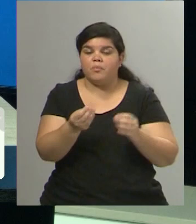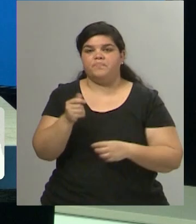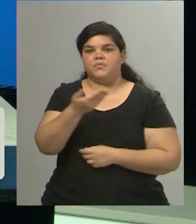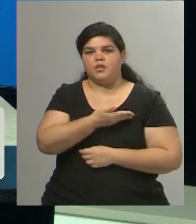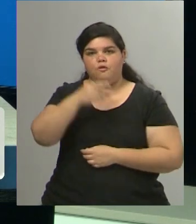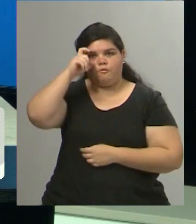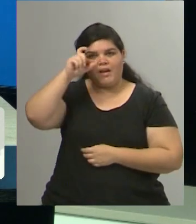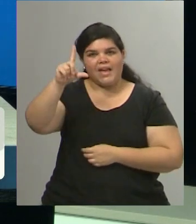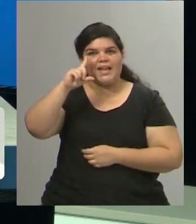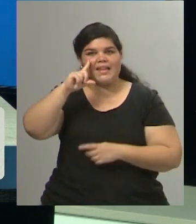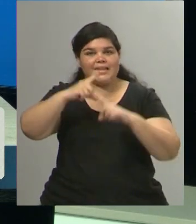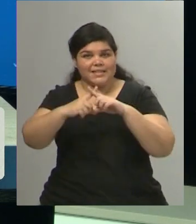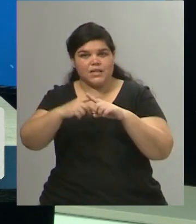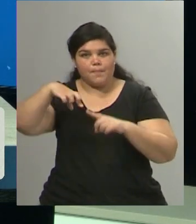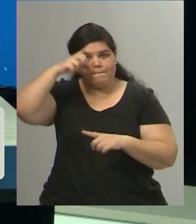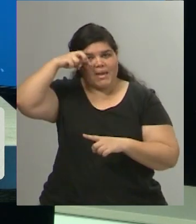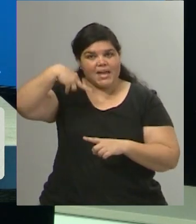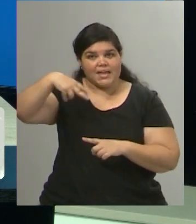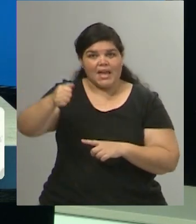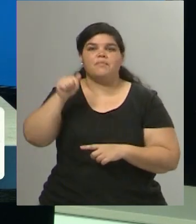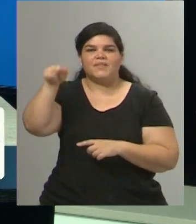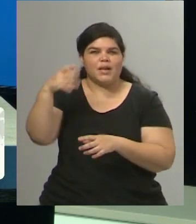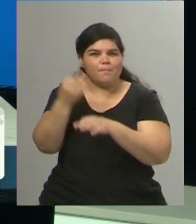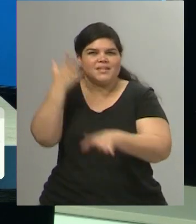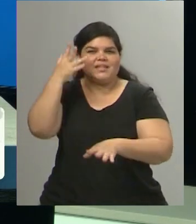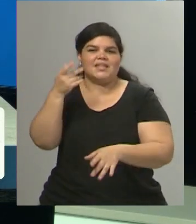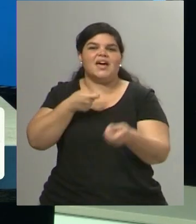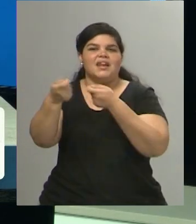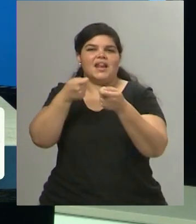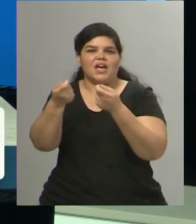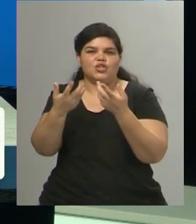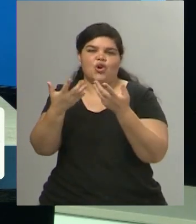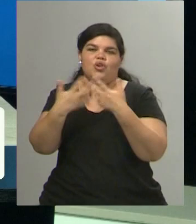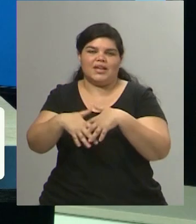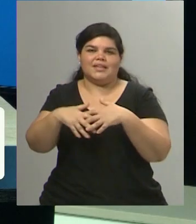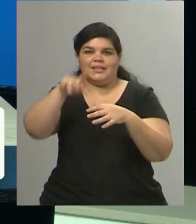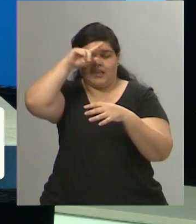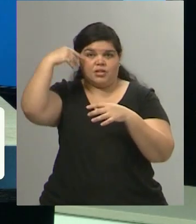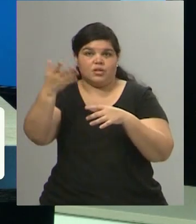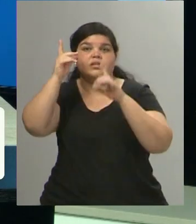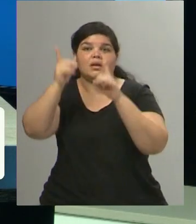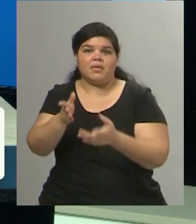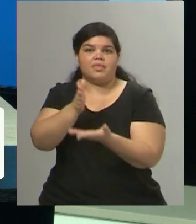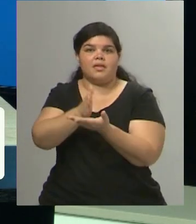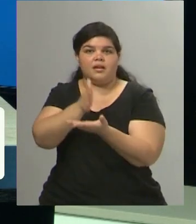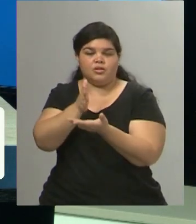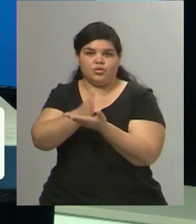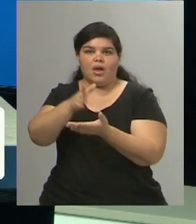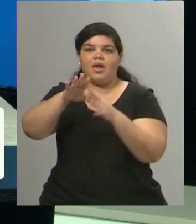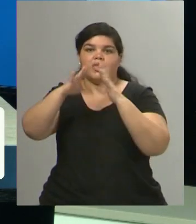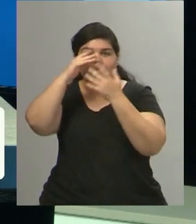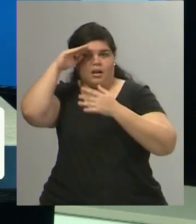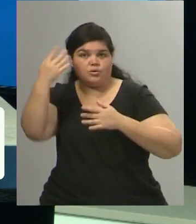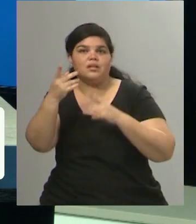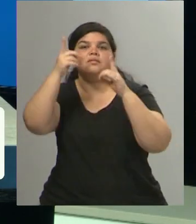Peña, que es especialista en relaciones económicas internacionales, derecho de comercio internacional e integración económica. Y por supuesto vamos a